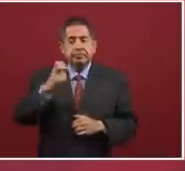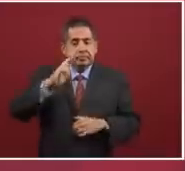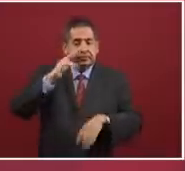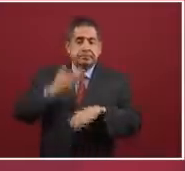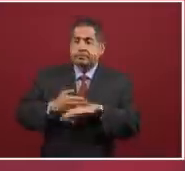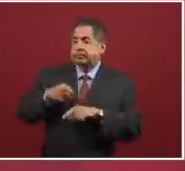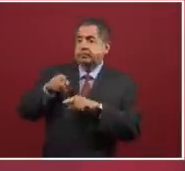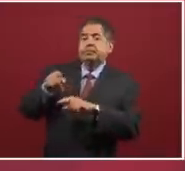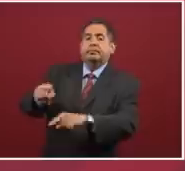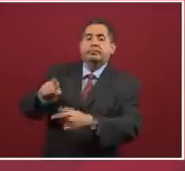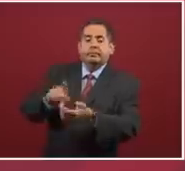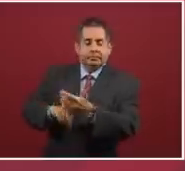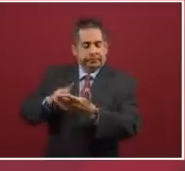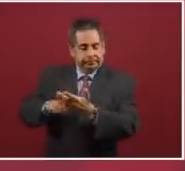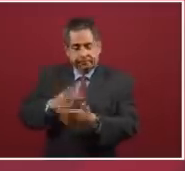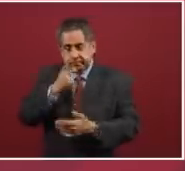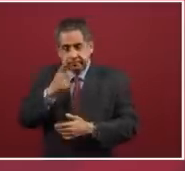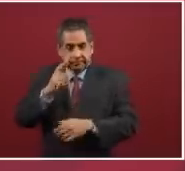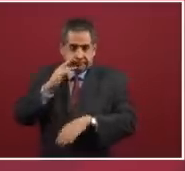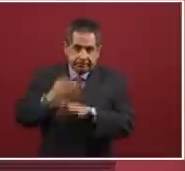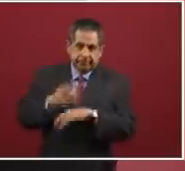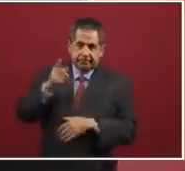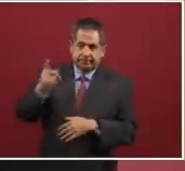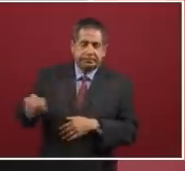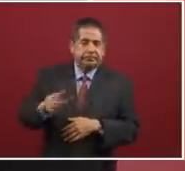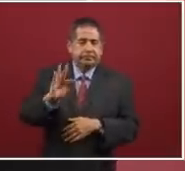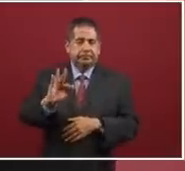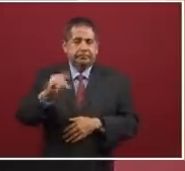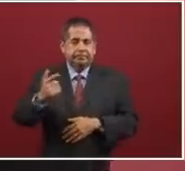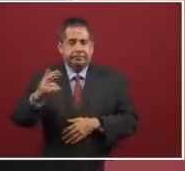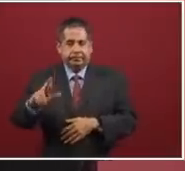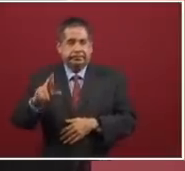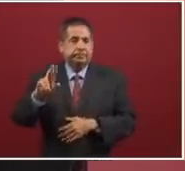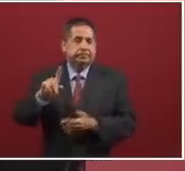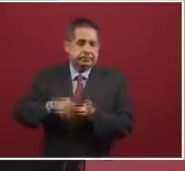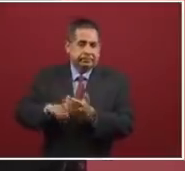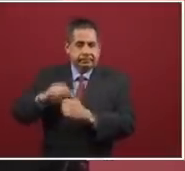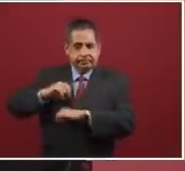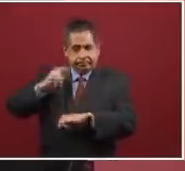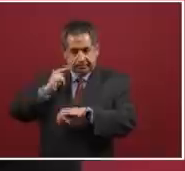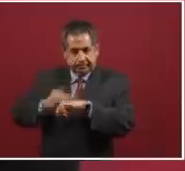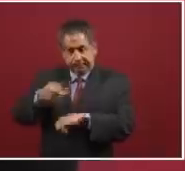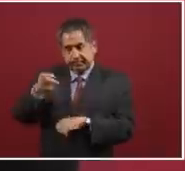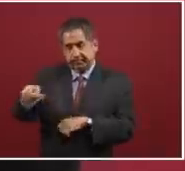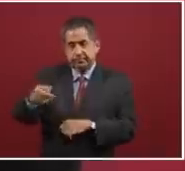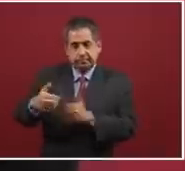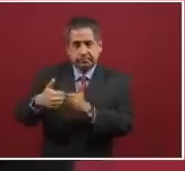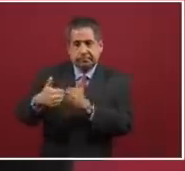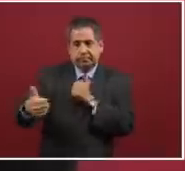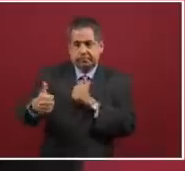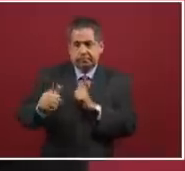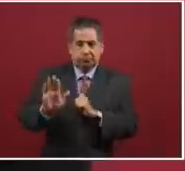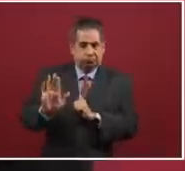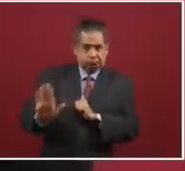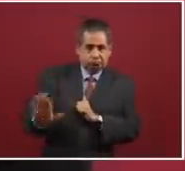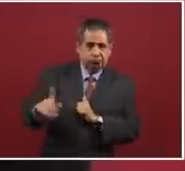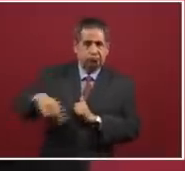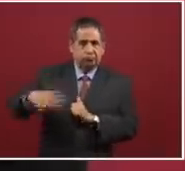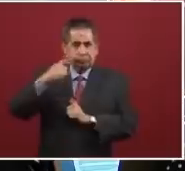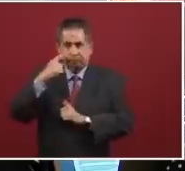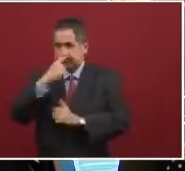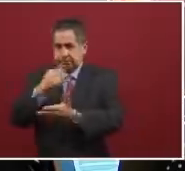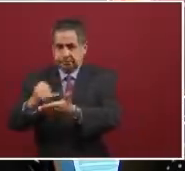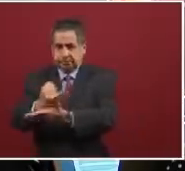corresponde, insisto, a la Fiscalía General, que es una institución autónoma, independiente.